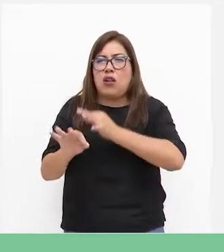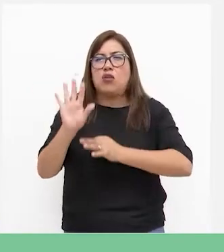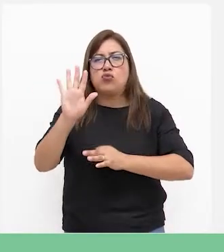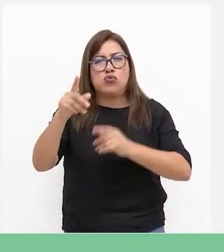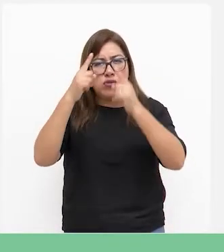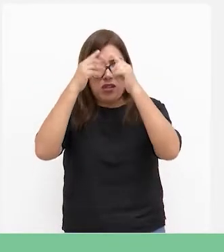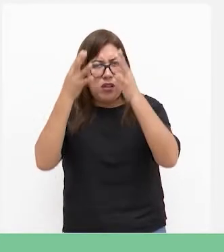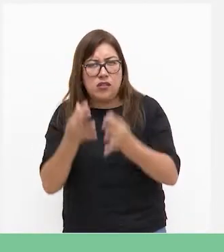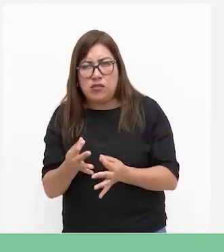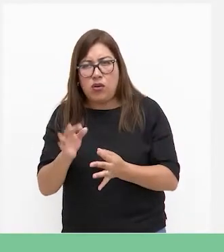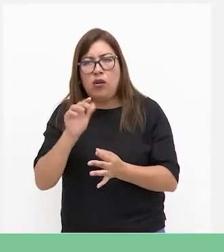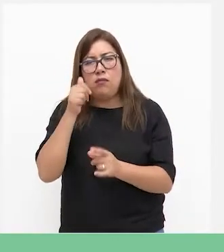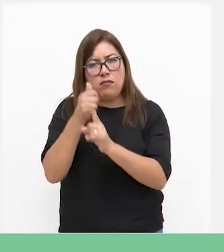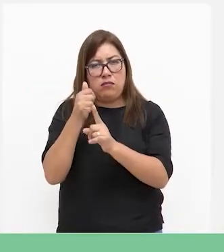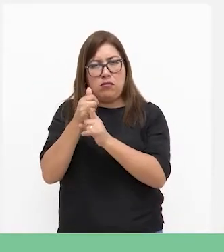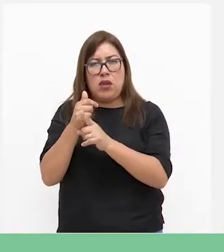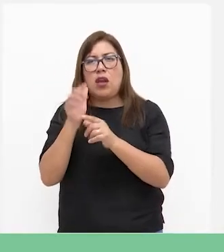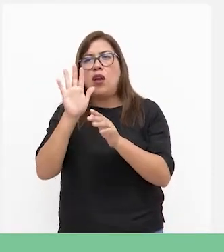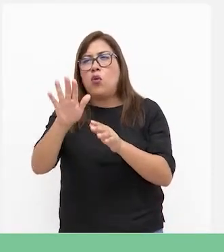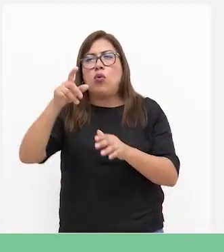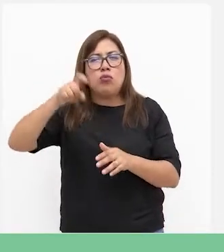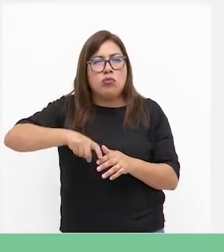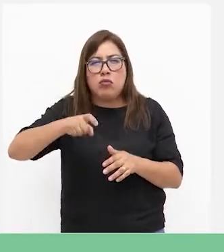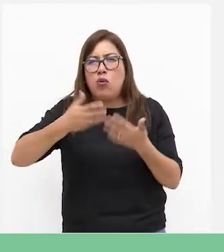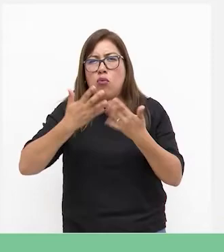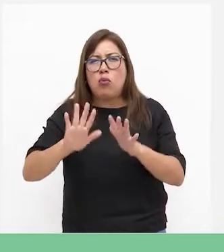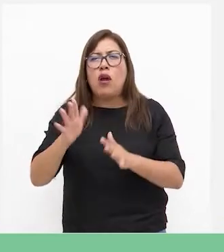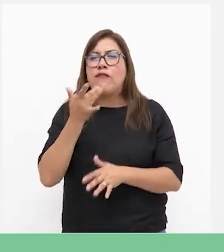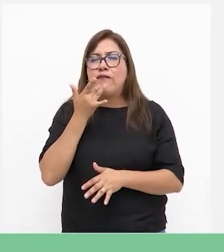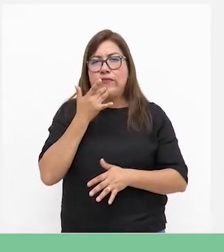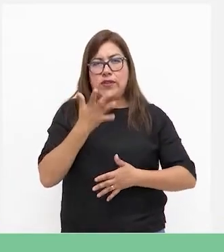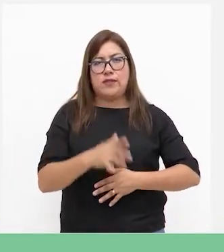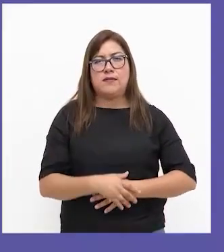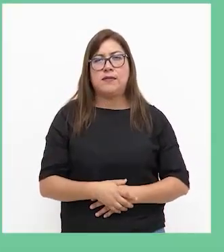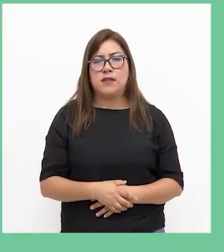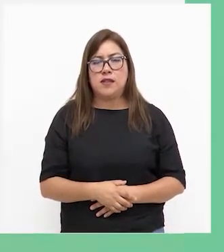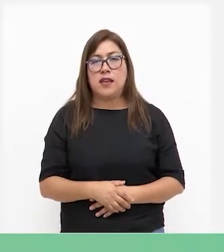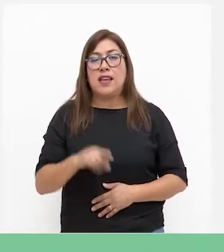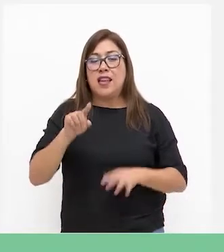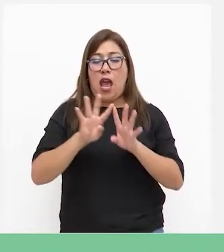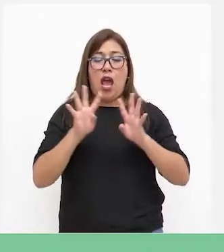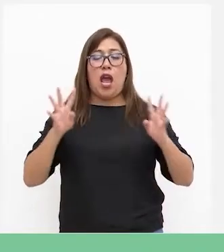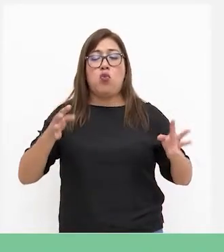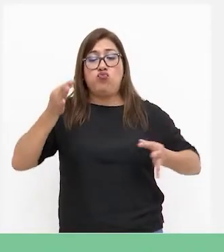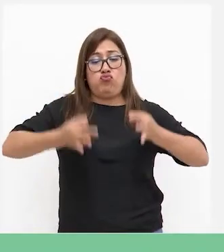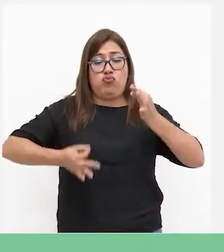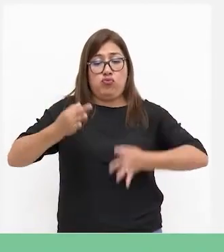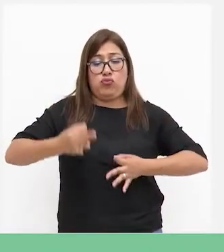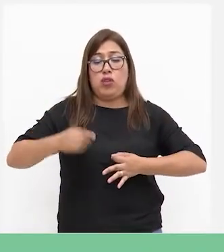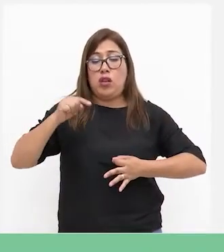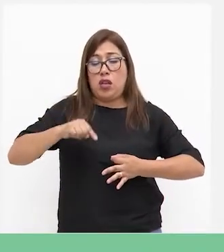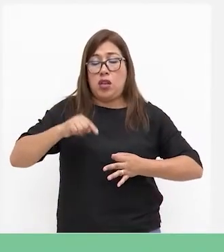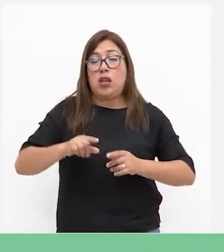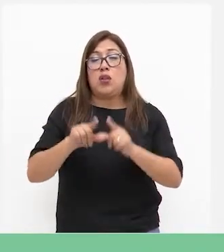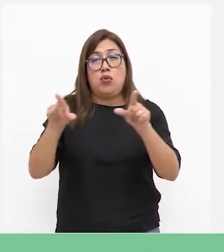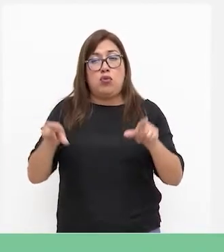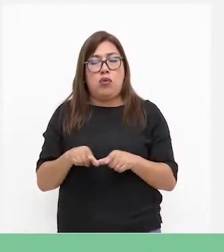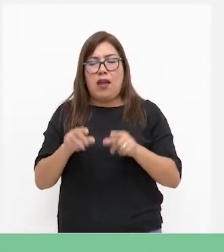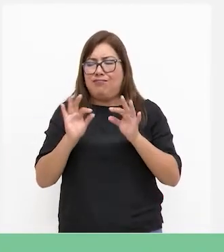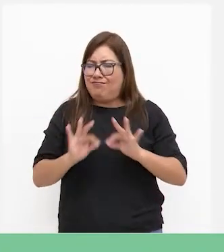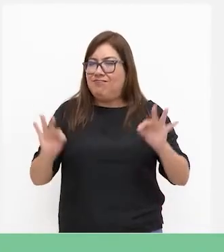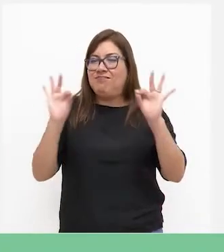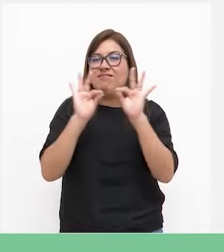sus decisiones, sino que se base en sus necesidades y preferencias. La audiencia es un espacio